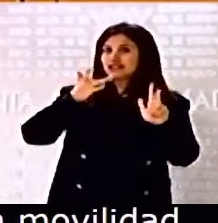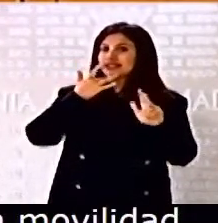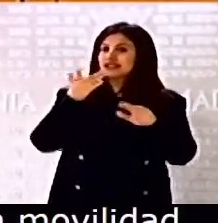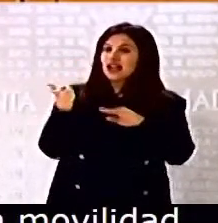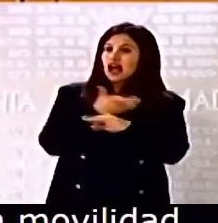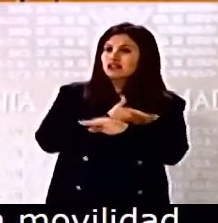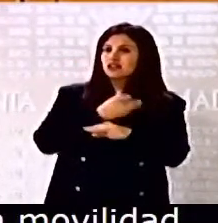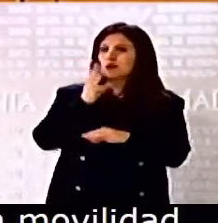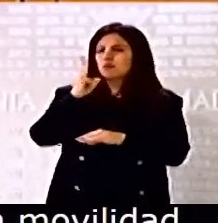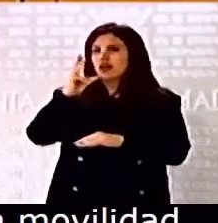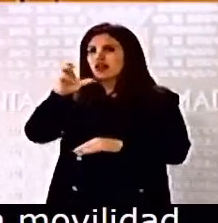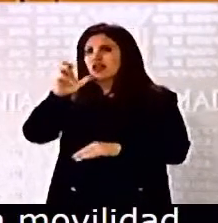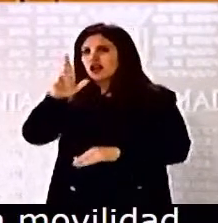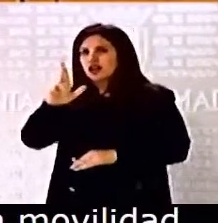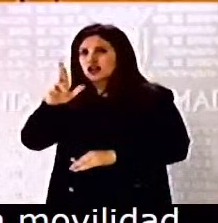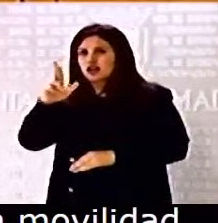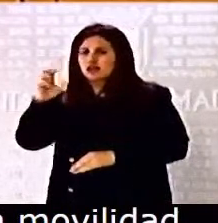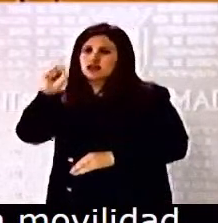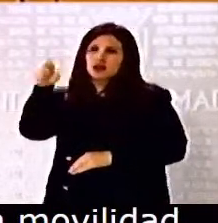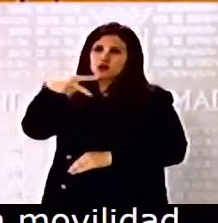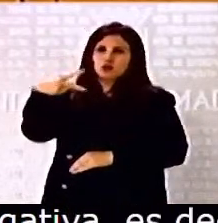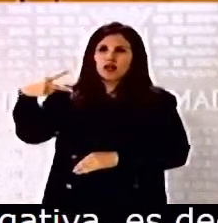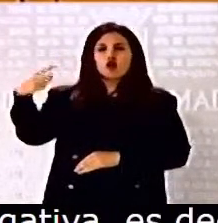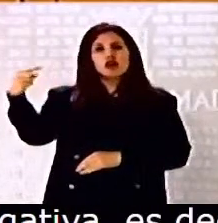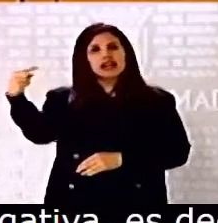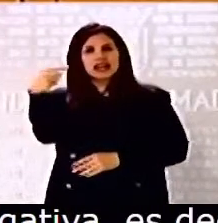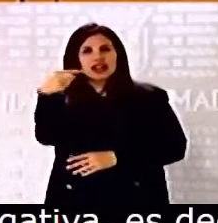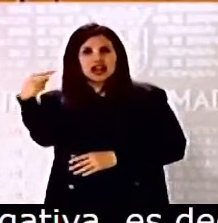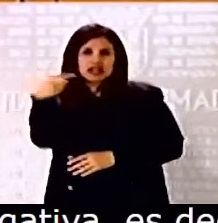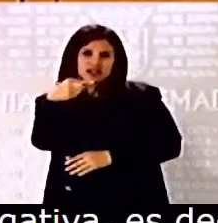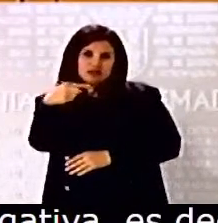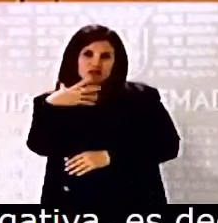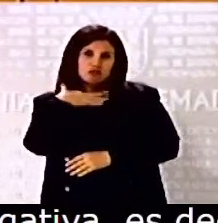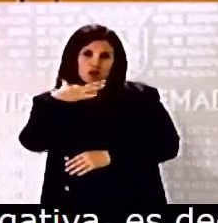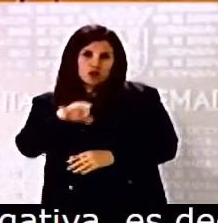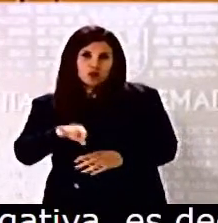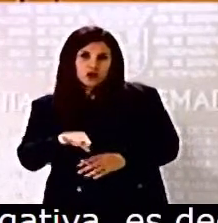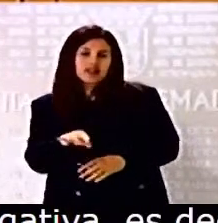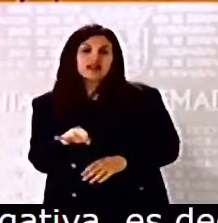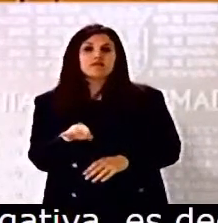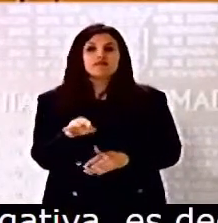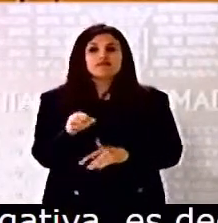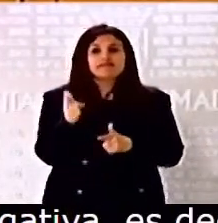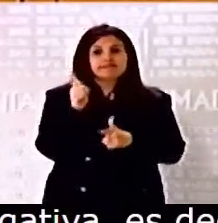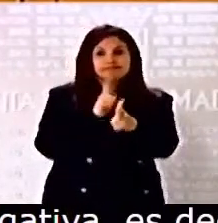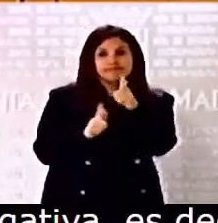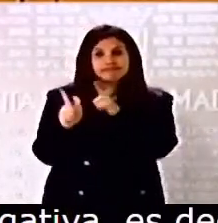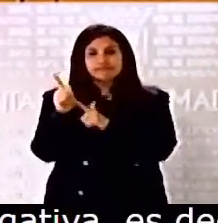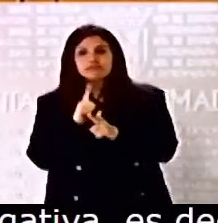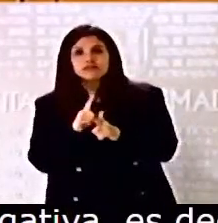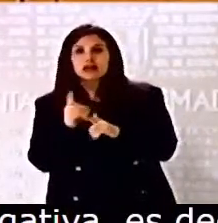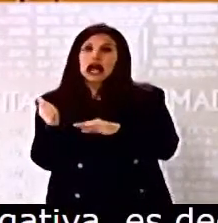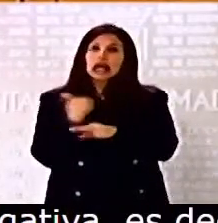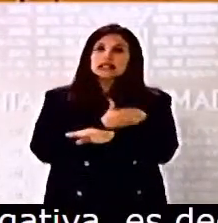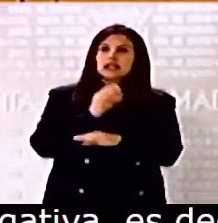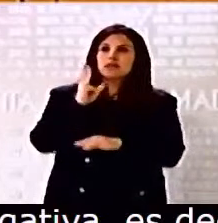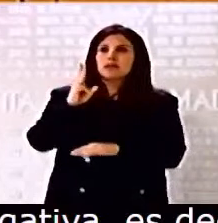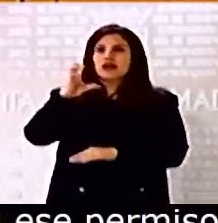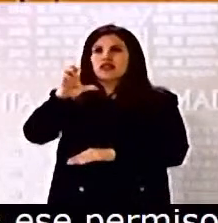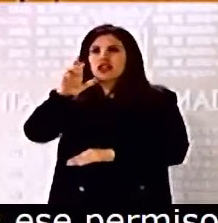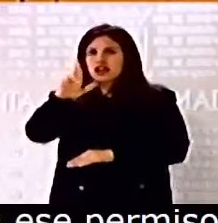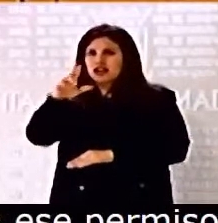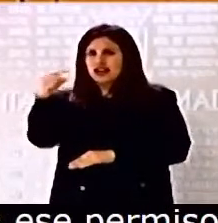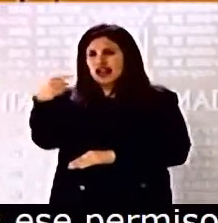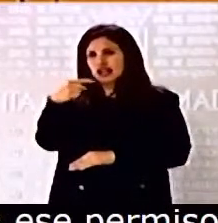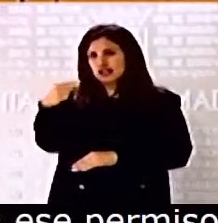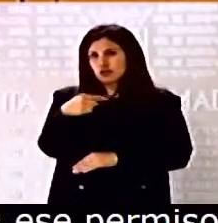negativa. Es decir, que se equilibre la movilidad internacional y nacional con ese permiso de PCR negativa. No sé cómo